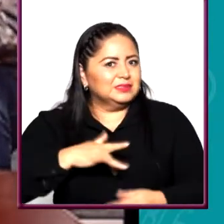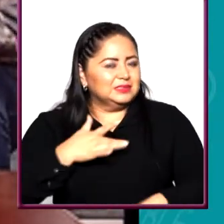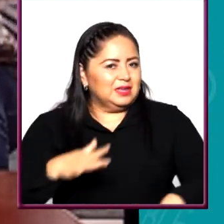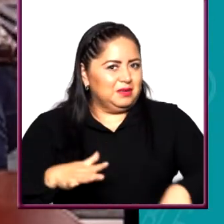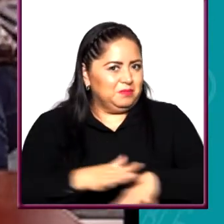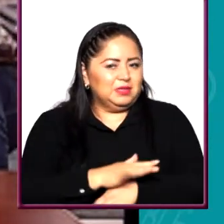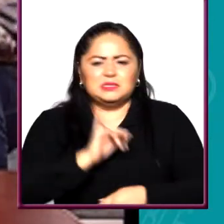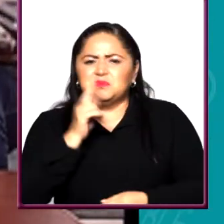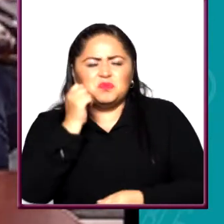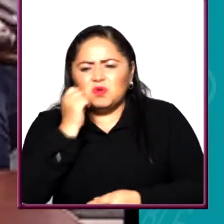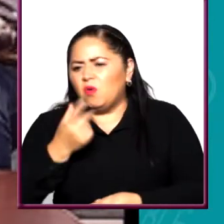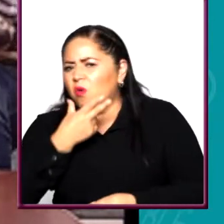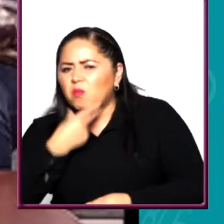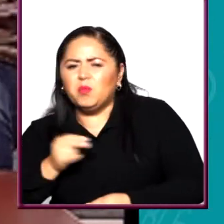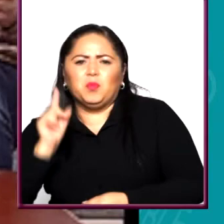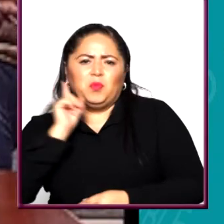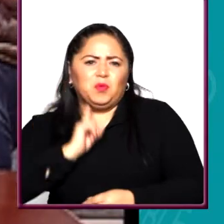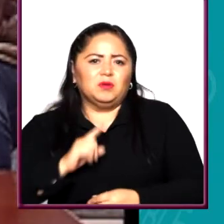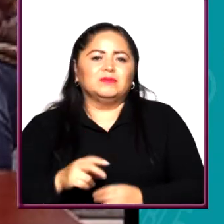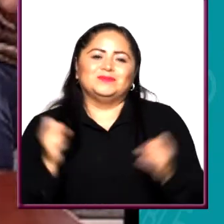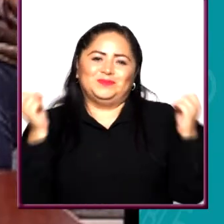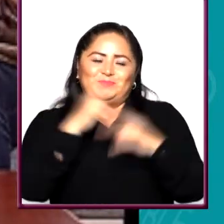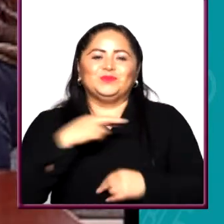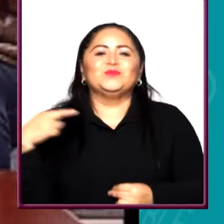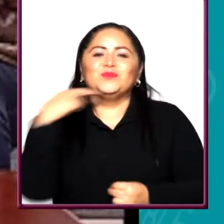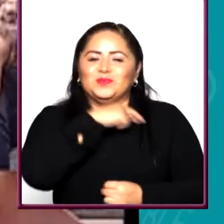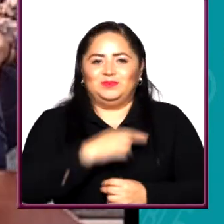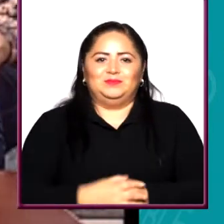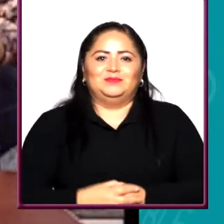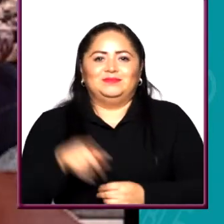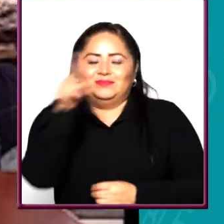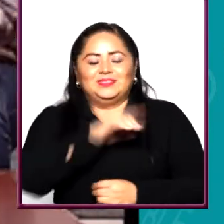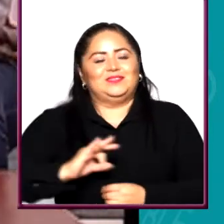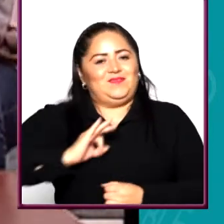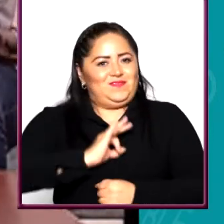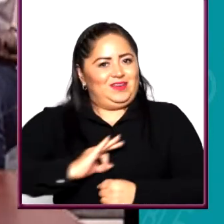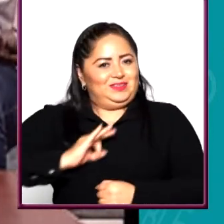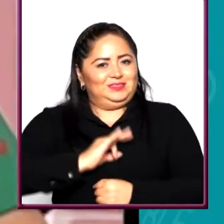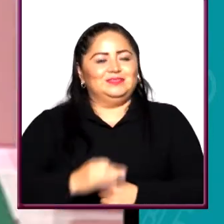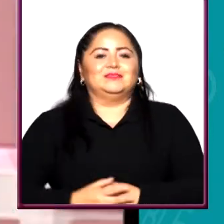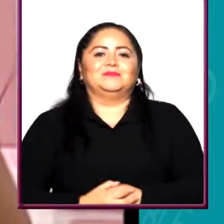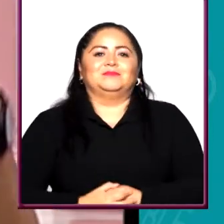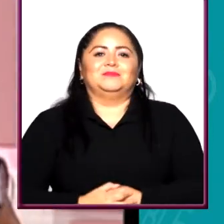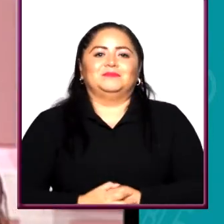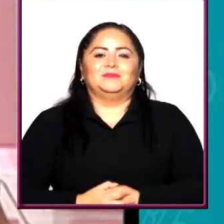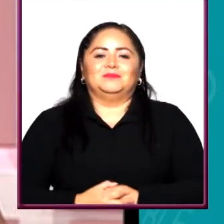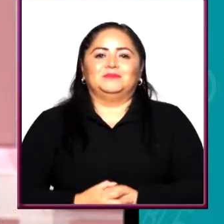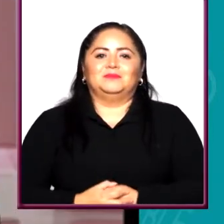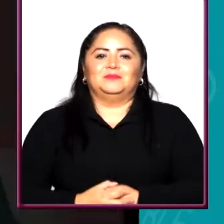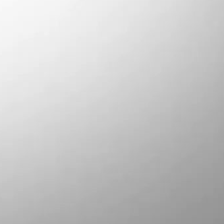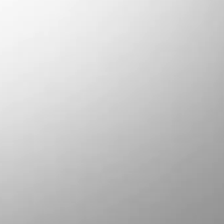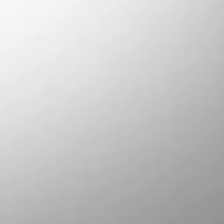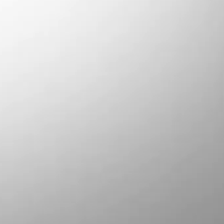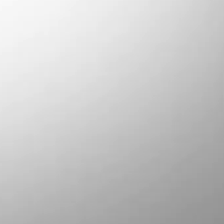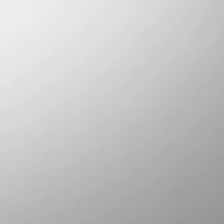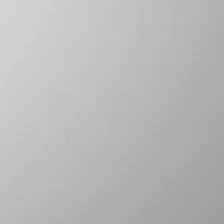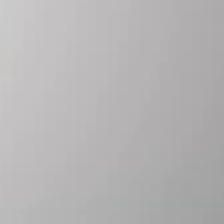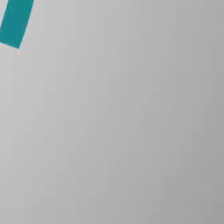programa, algo en ti ha cambiado, seas hombre o mujer. Nos vemos pronto. Sé feliz.